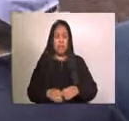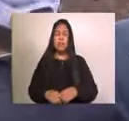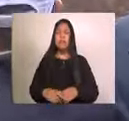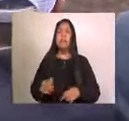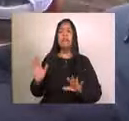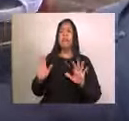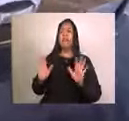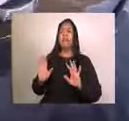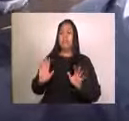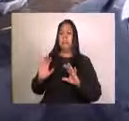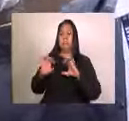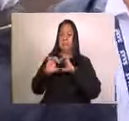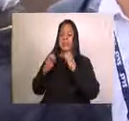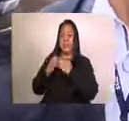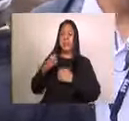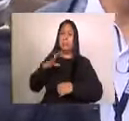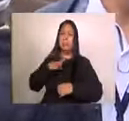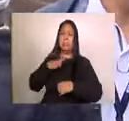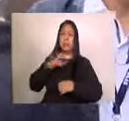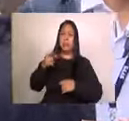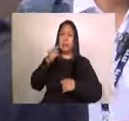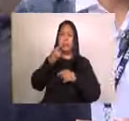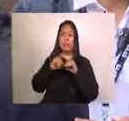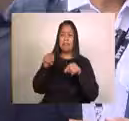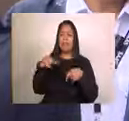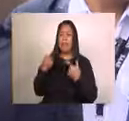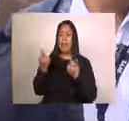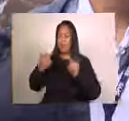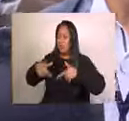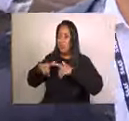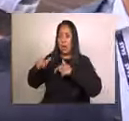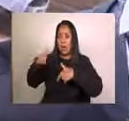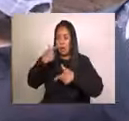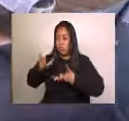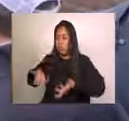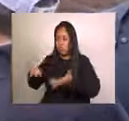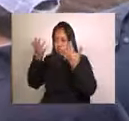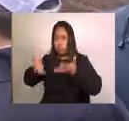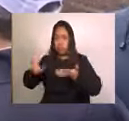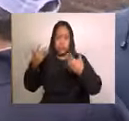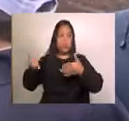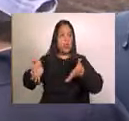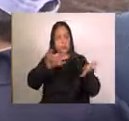equipo. Si traigo más, no voy a tener espacio. No va a tener espacio. O sea, ¿qué equipo hay?